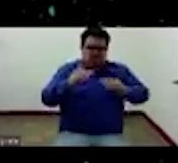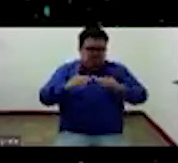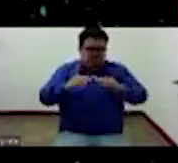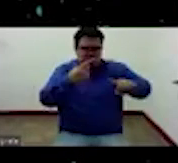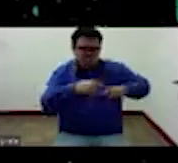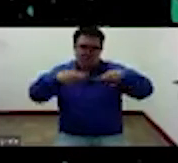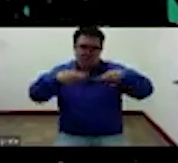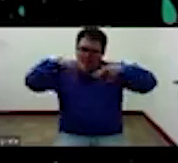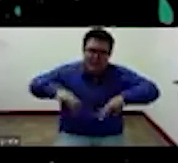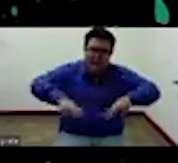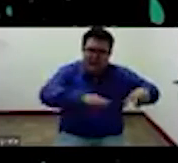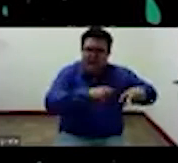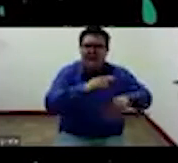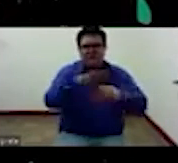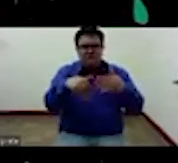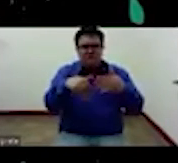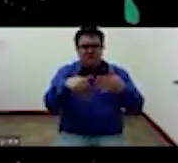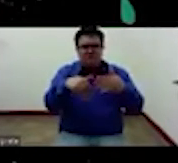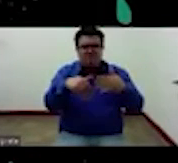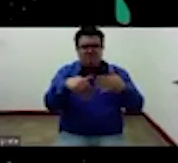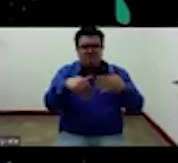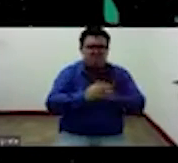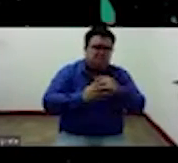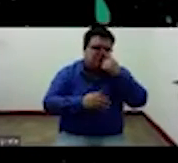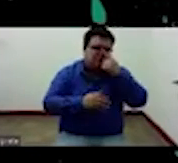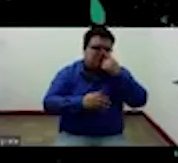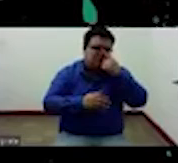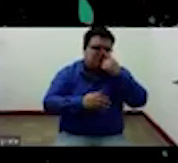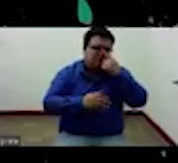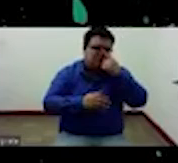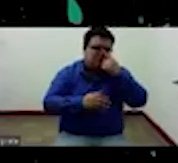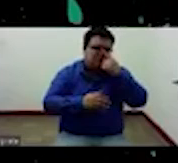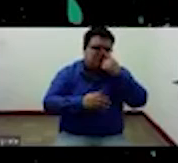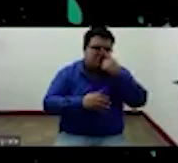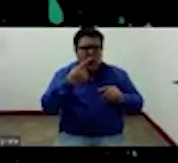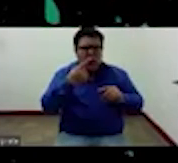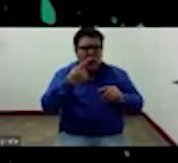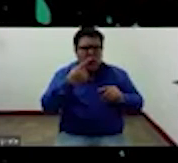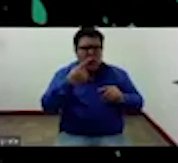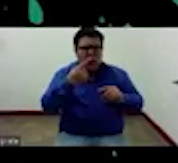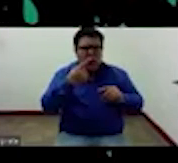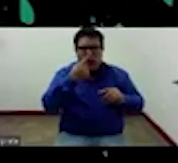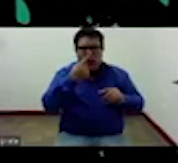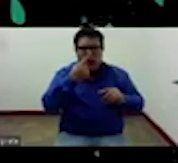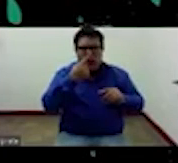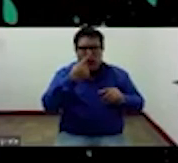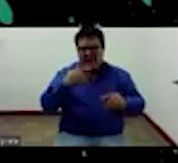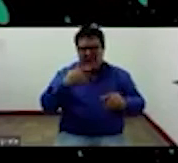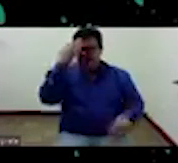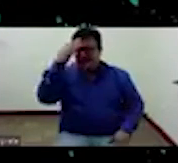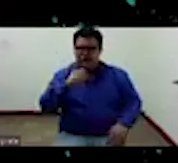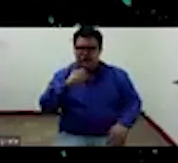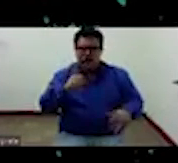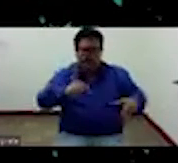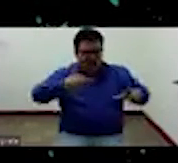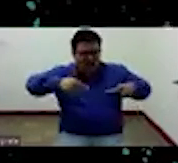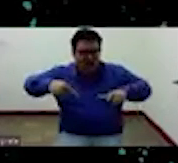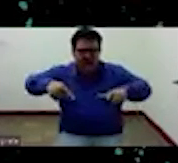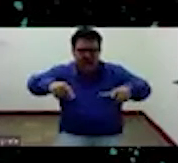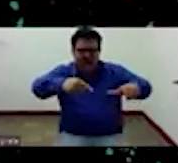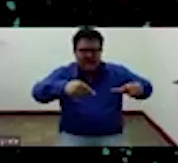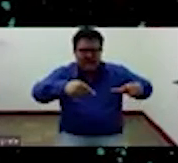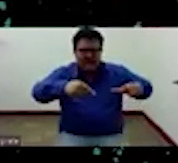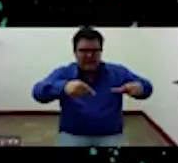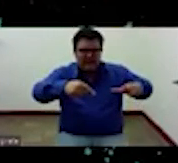media cuadra al lado de la casa de fuga, encuentran fragmentos de este gabinete, de este